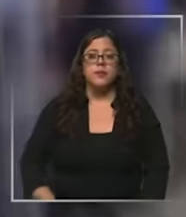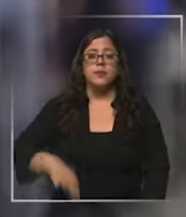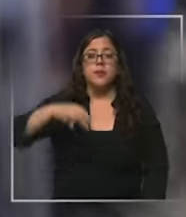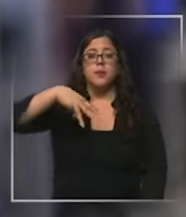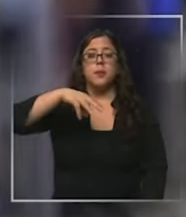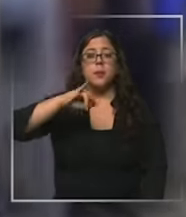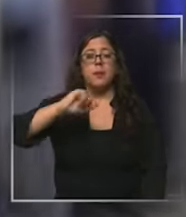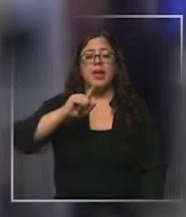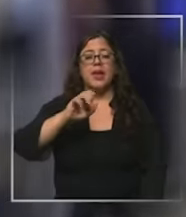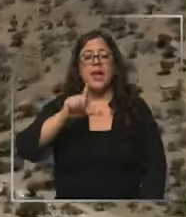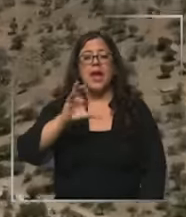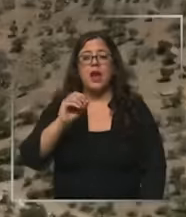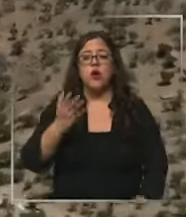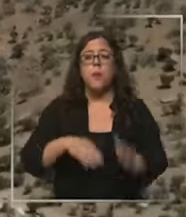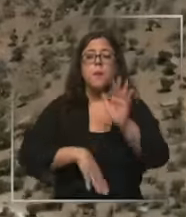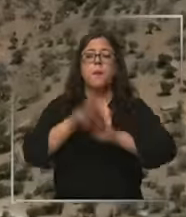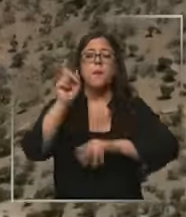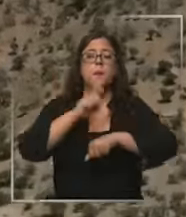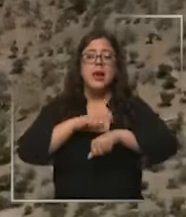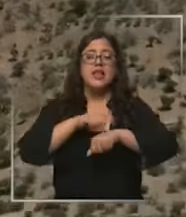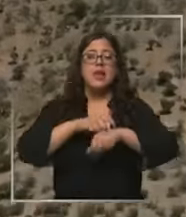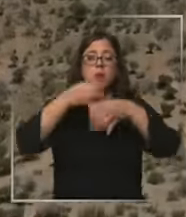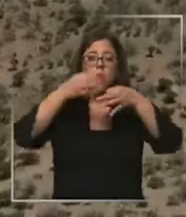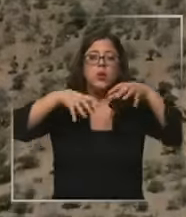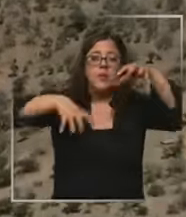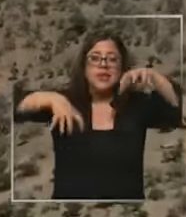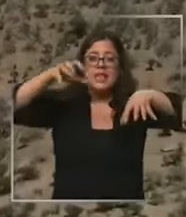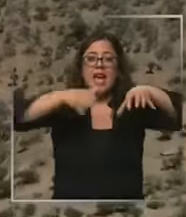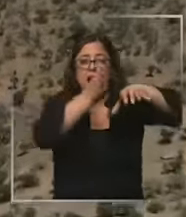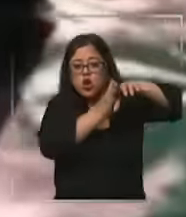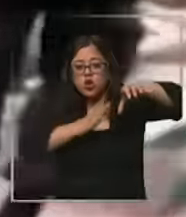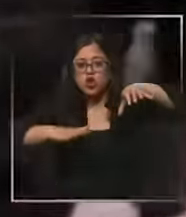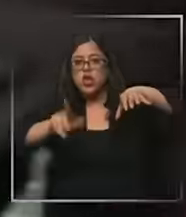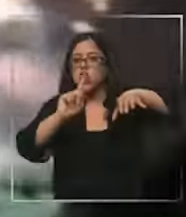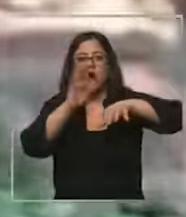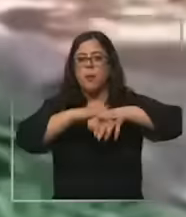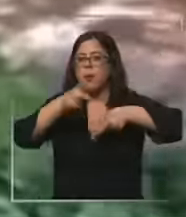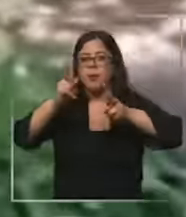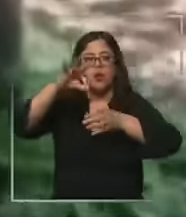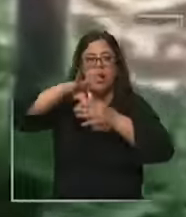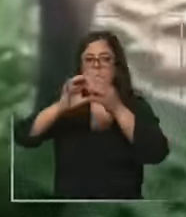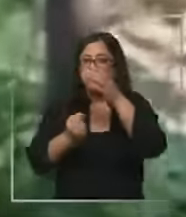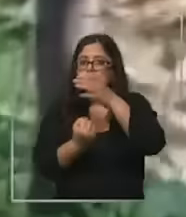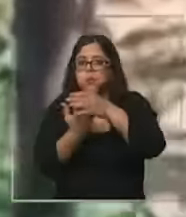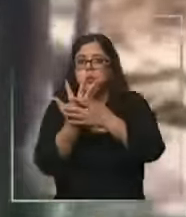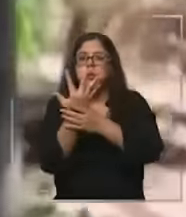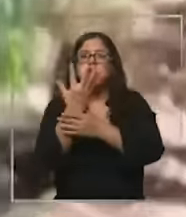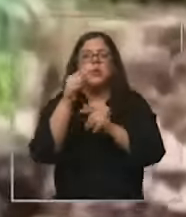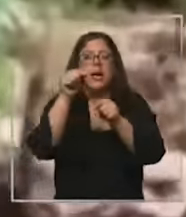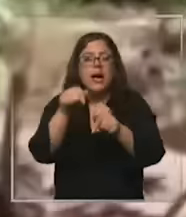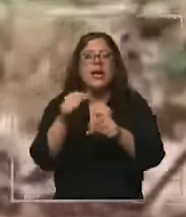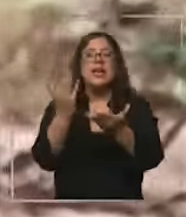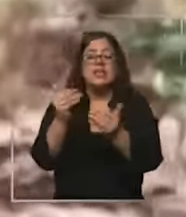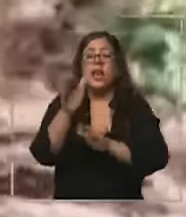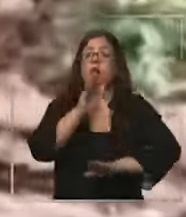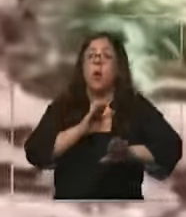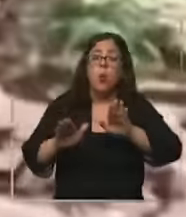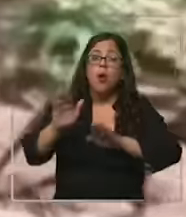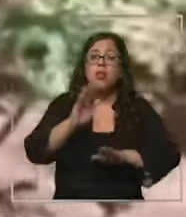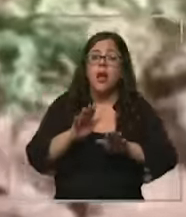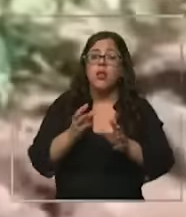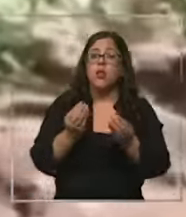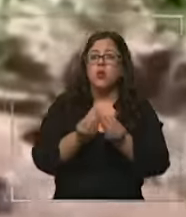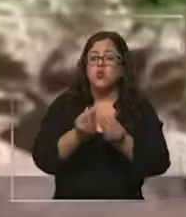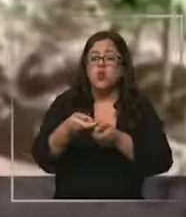Miguelo es quien pasa mayor tiempo en la quebrada, un lugar no apto para cultivos de este tipo, que requieren cuidado y